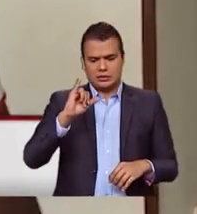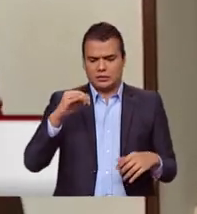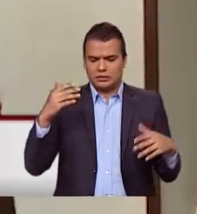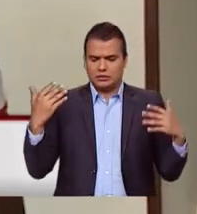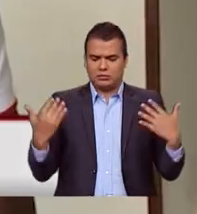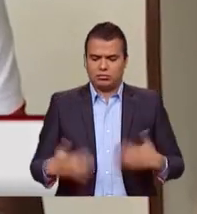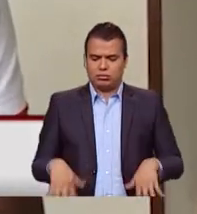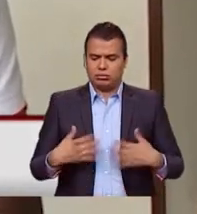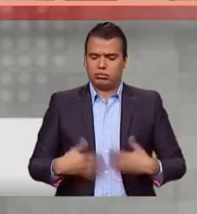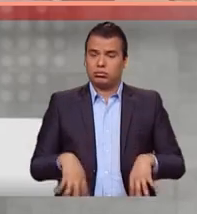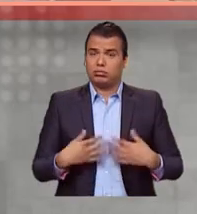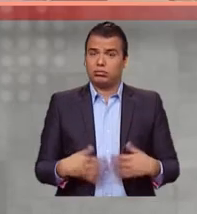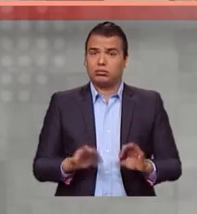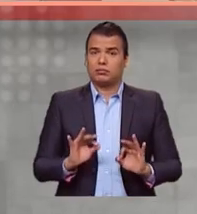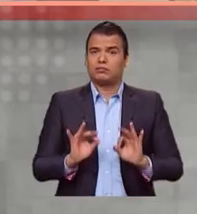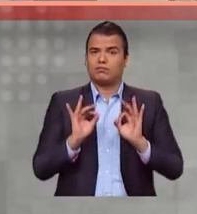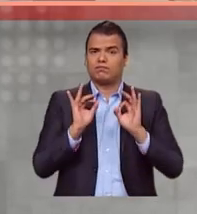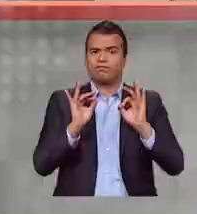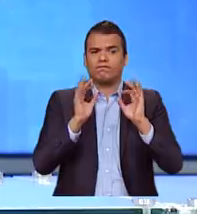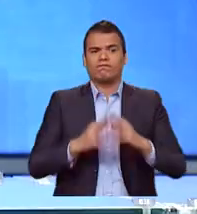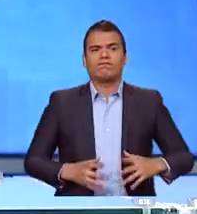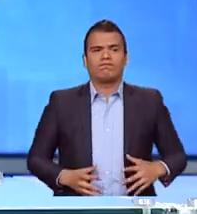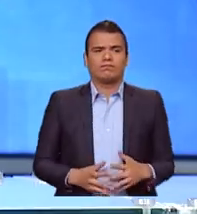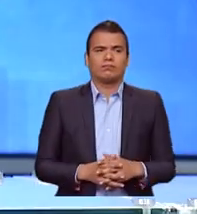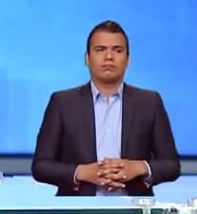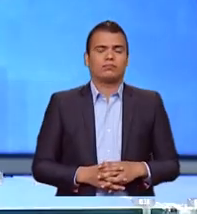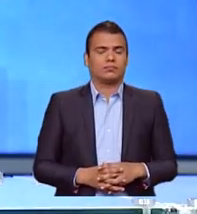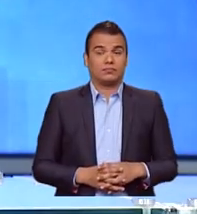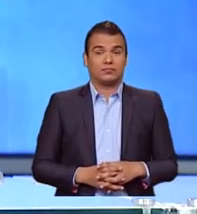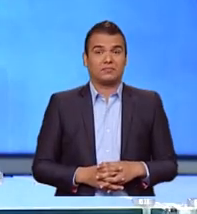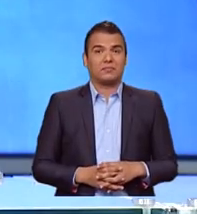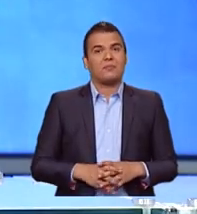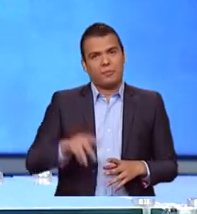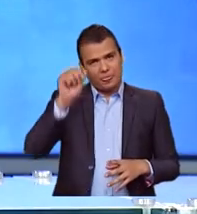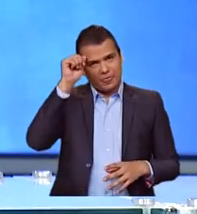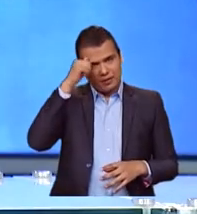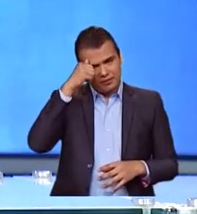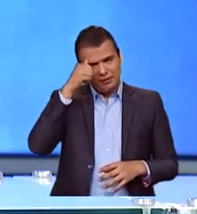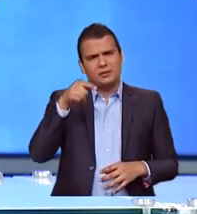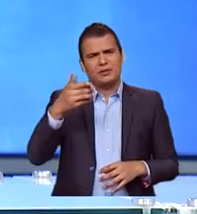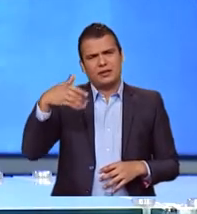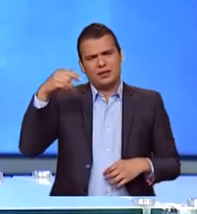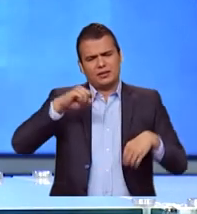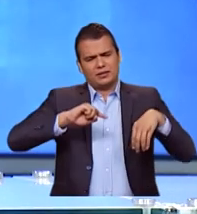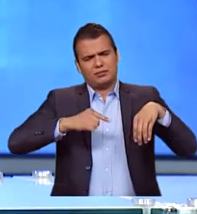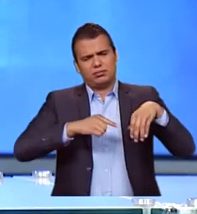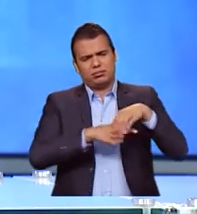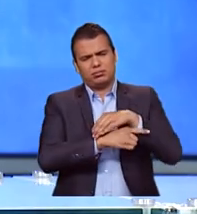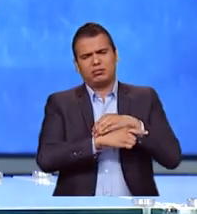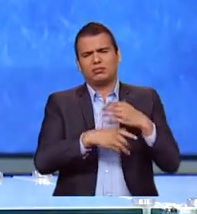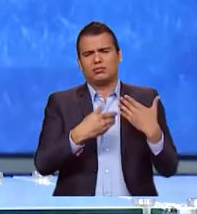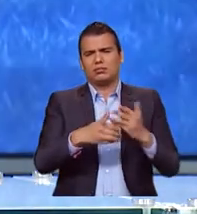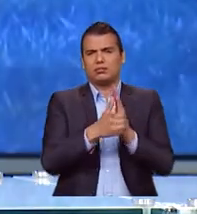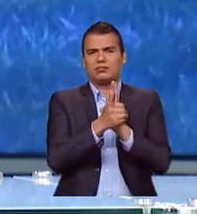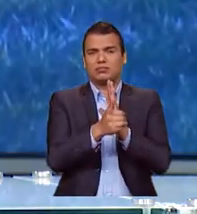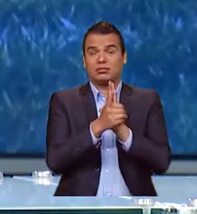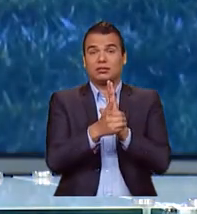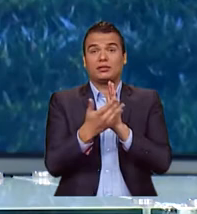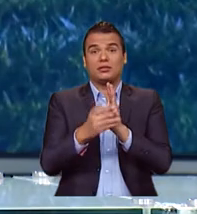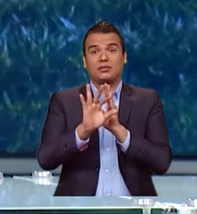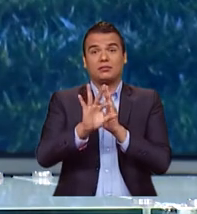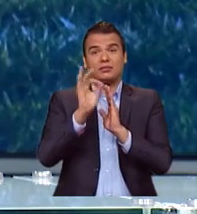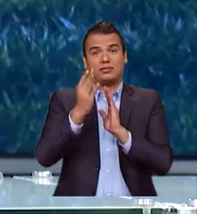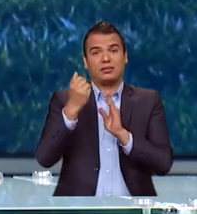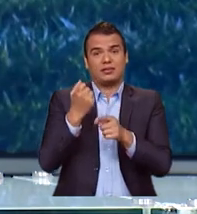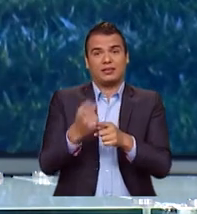jugador y mucho más como persona. Rubén, recuerdo como si fuera hoy tus golazos de tiro libre, por eso te llamaron de el